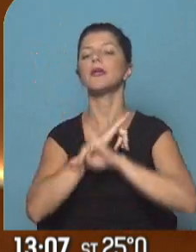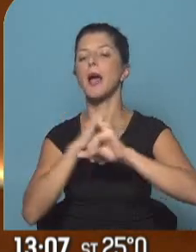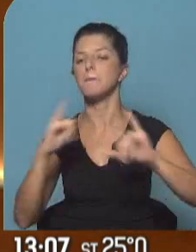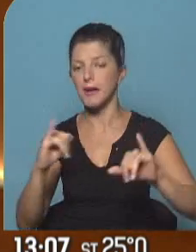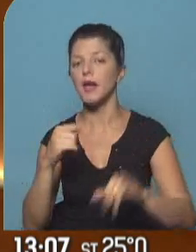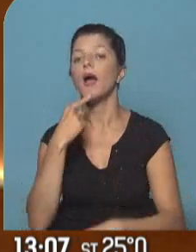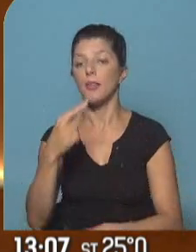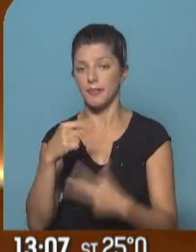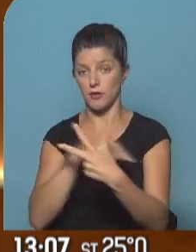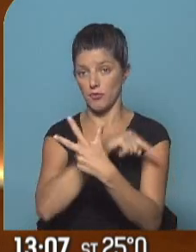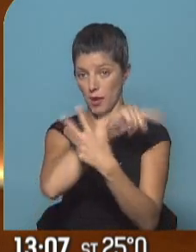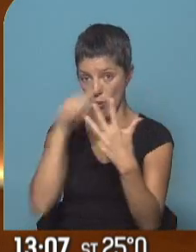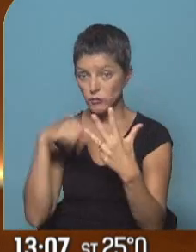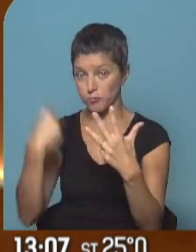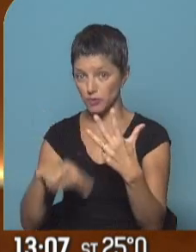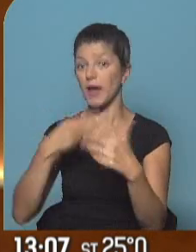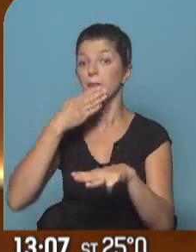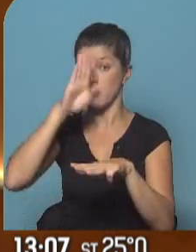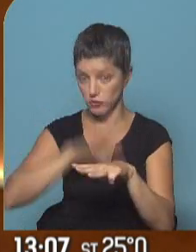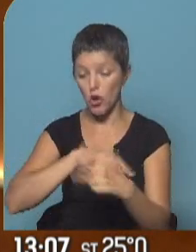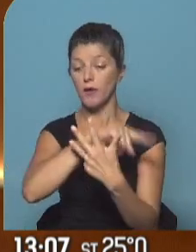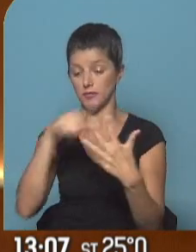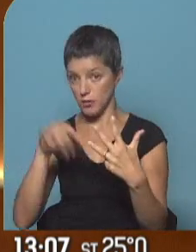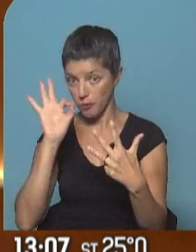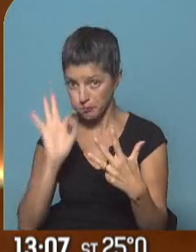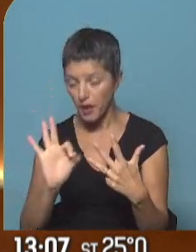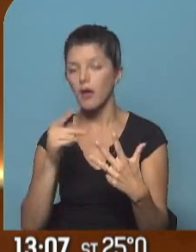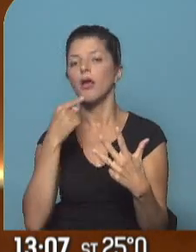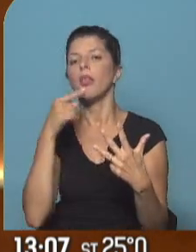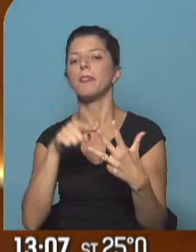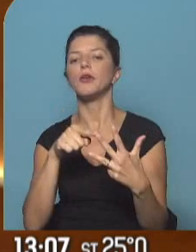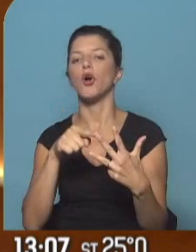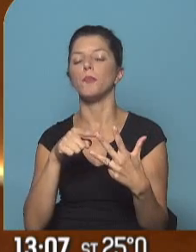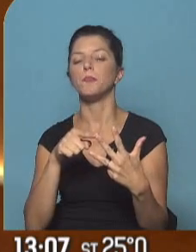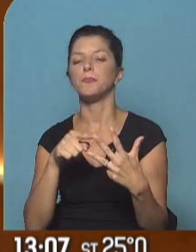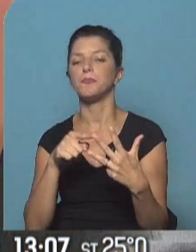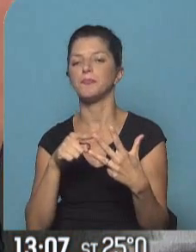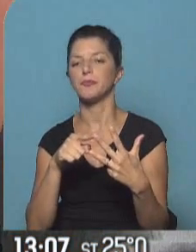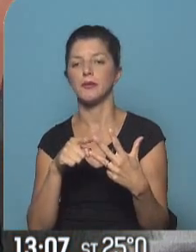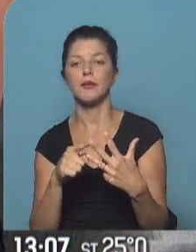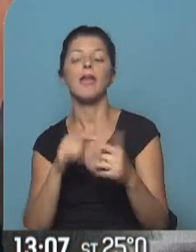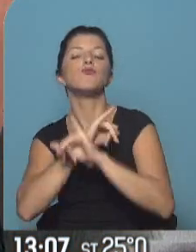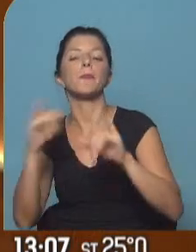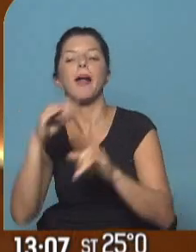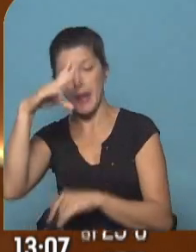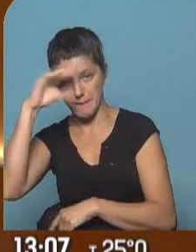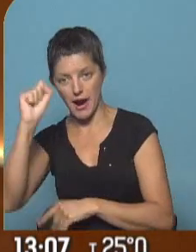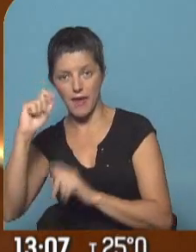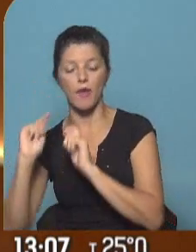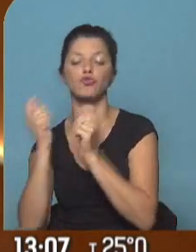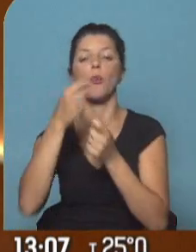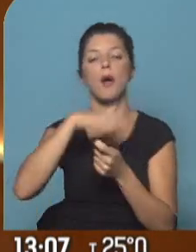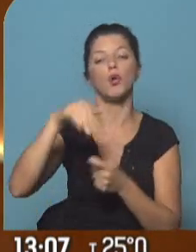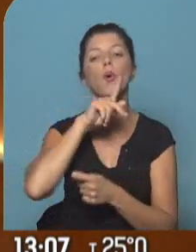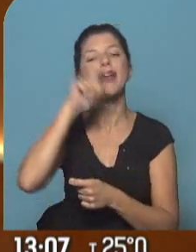claro, 3 de 4 las cumplió. Es decir, cumplió el tema de mover la embajada, en principio. Por lo pronto de anunciarlo. cumplió